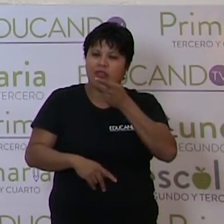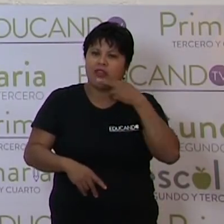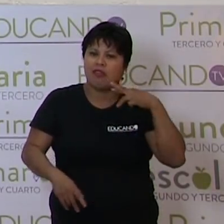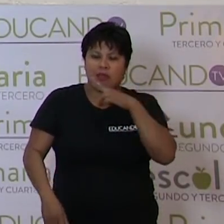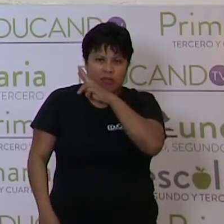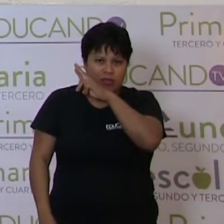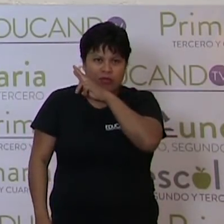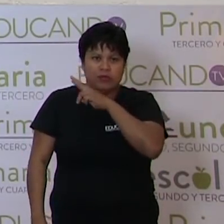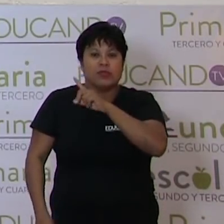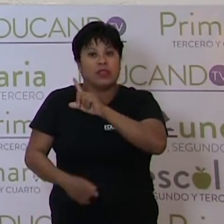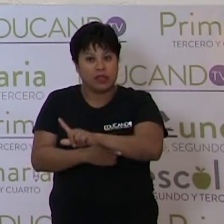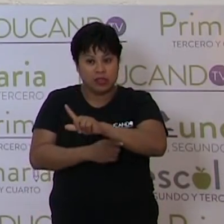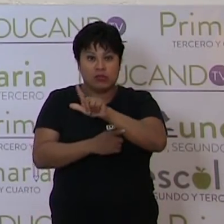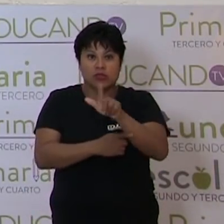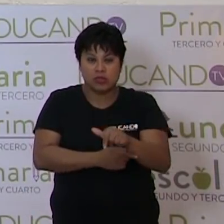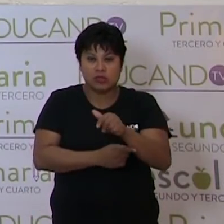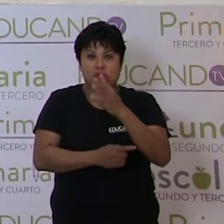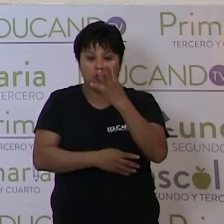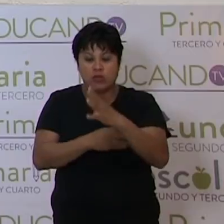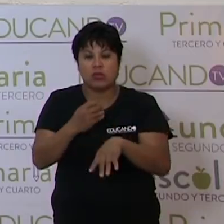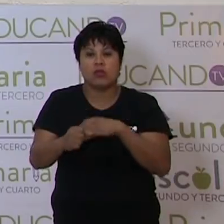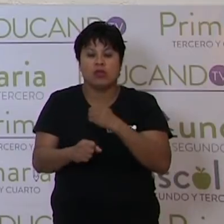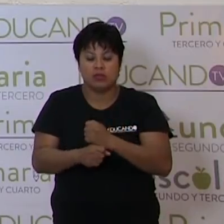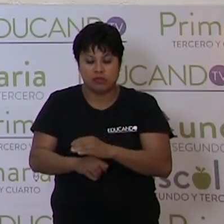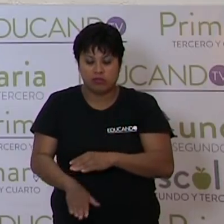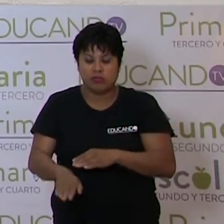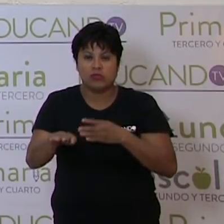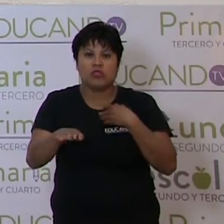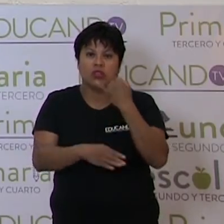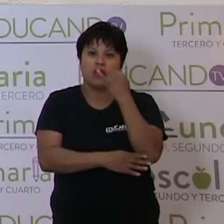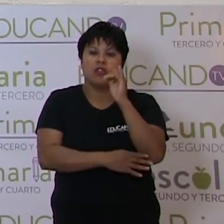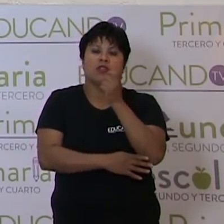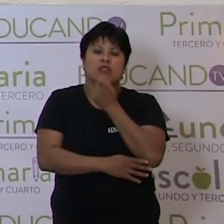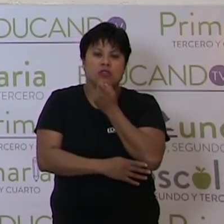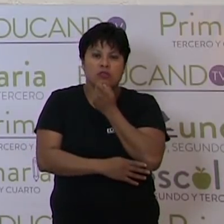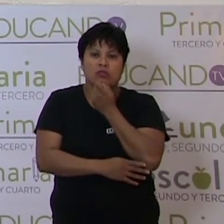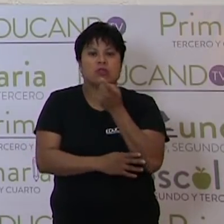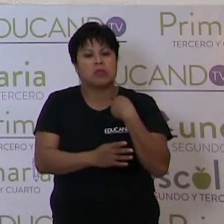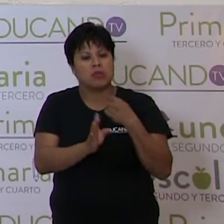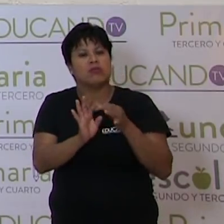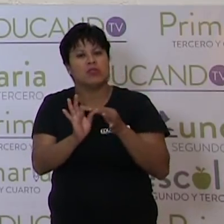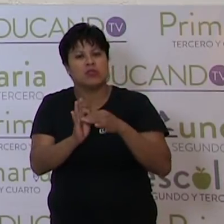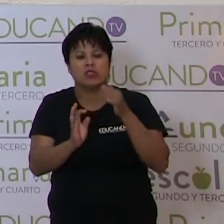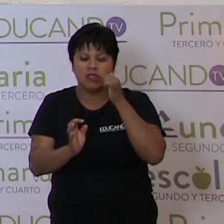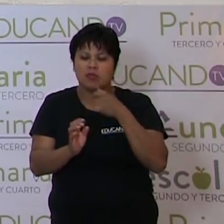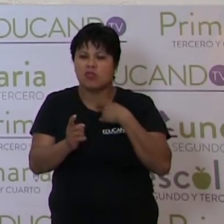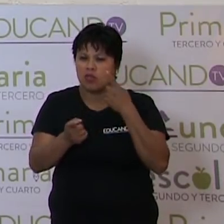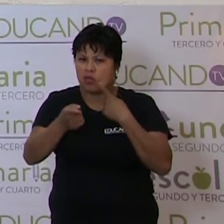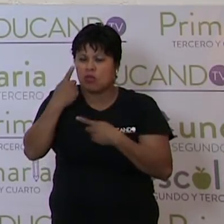rápido. Después, a los 4 años, entré al jardín de niños. Me cuentan que seguía de